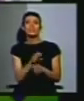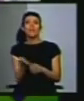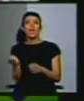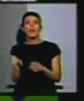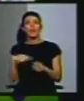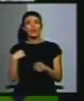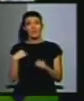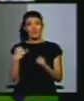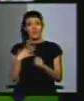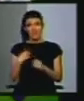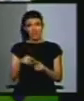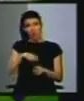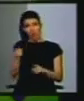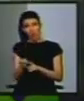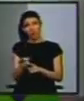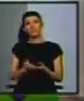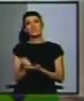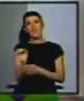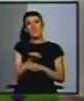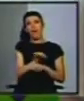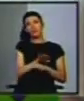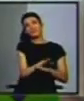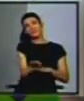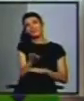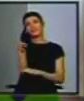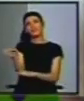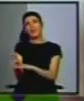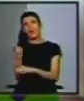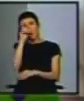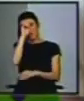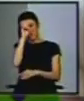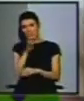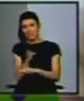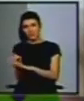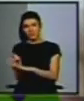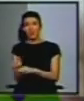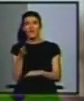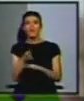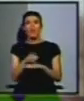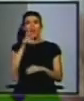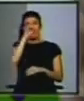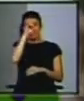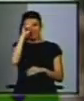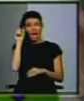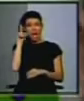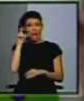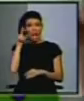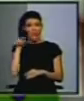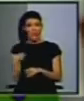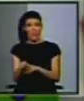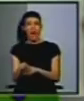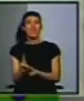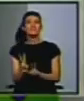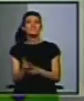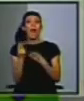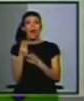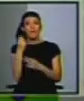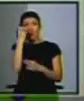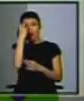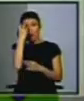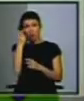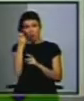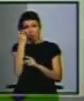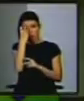por mi otro hijo hasta el servicio de urgencia. Mario debió ser internado en la clínica alemana, donde le salvaron el globo